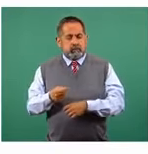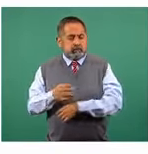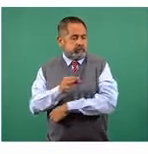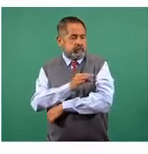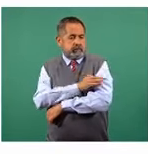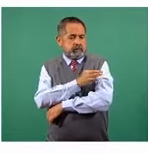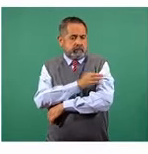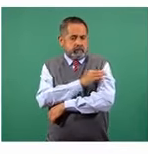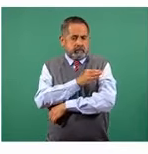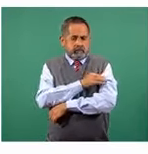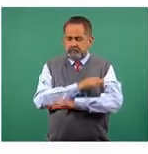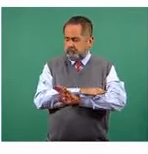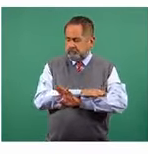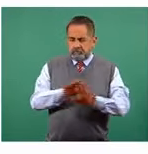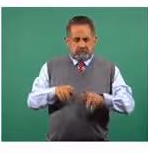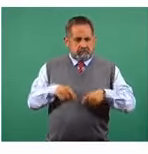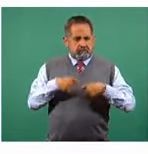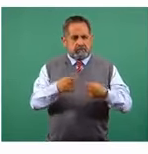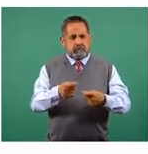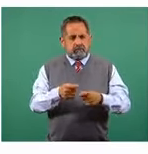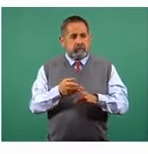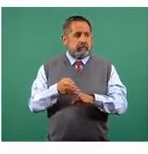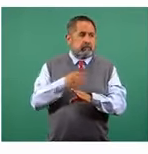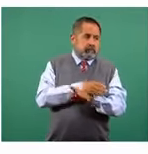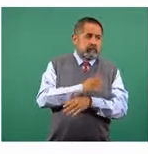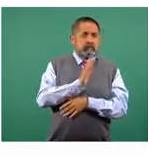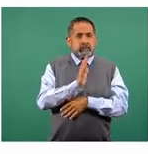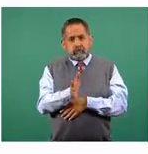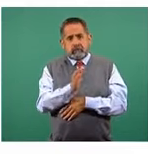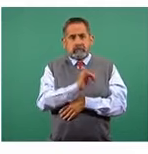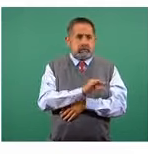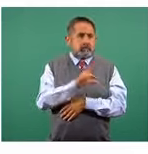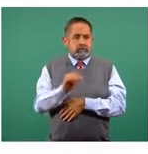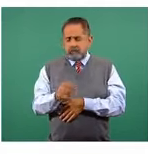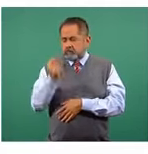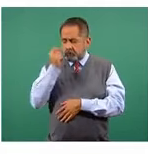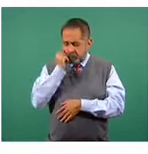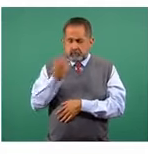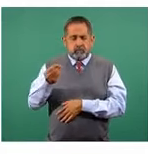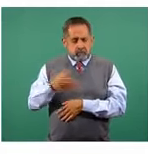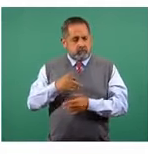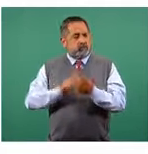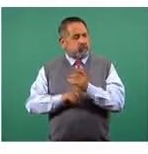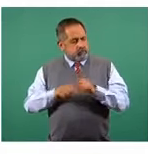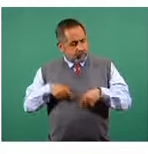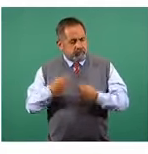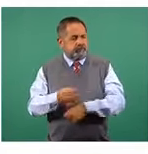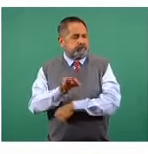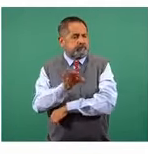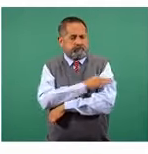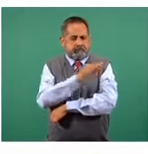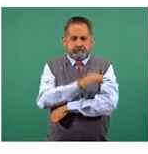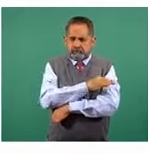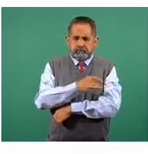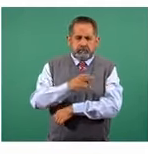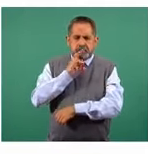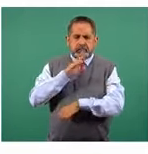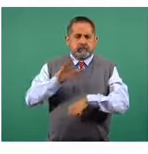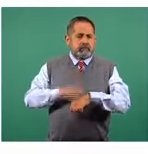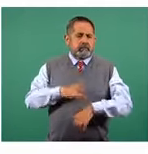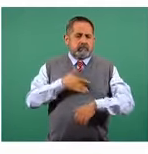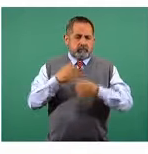vacunación indiscriminada, se sepa o no que tienen historia previa de vacunación, es mejor que se les